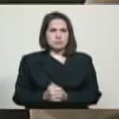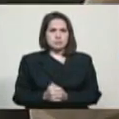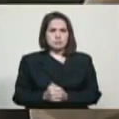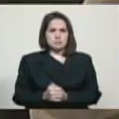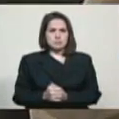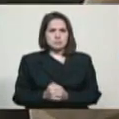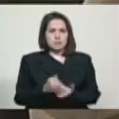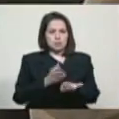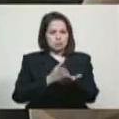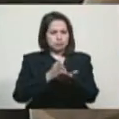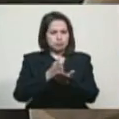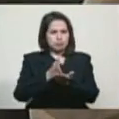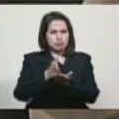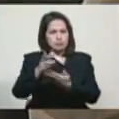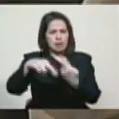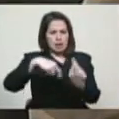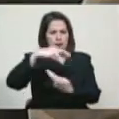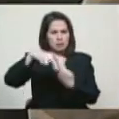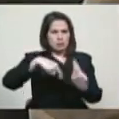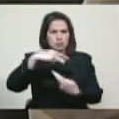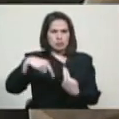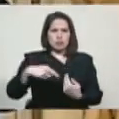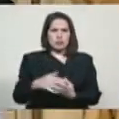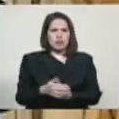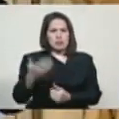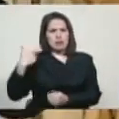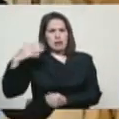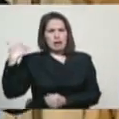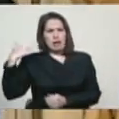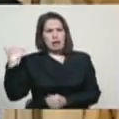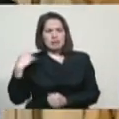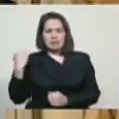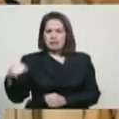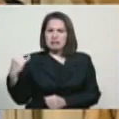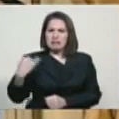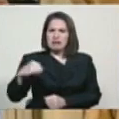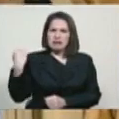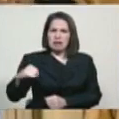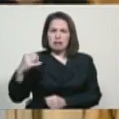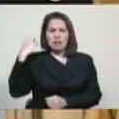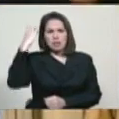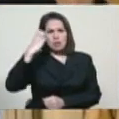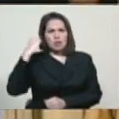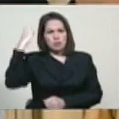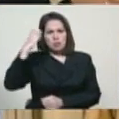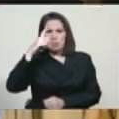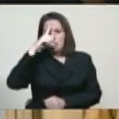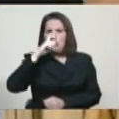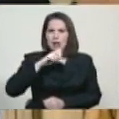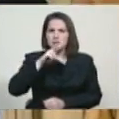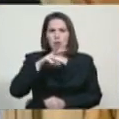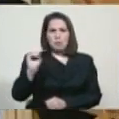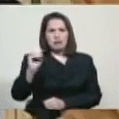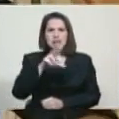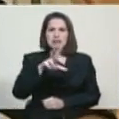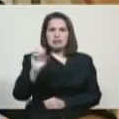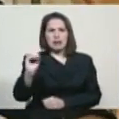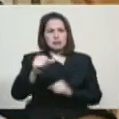corrientes revolucionarias bolcheviques, obreras de izquierda de la Europa de los años 20, 30 del